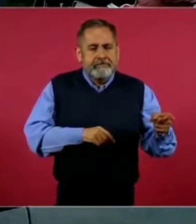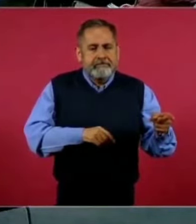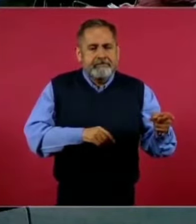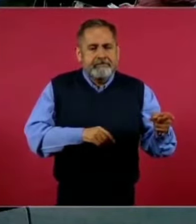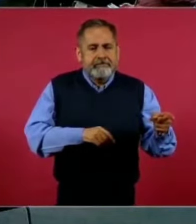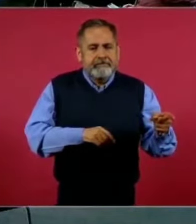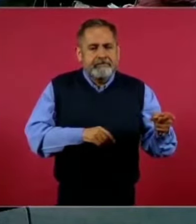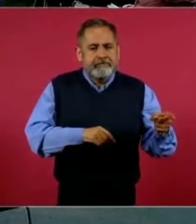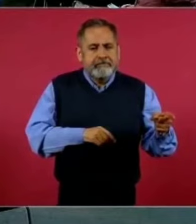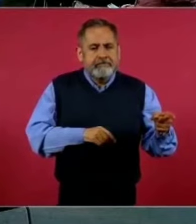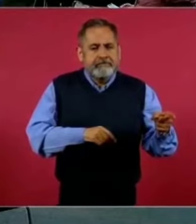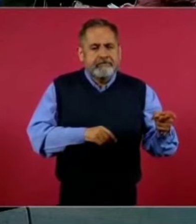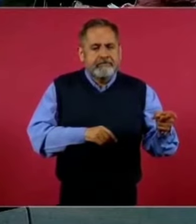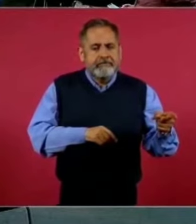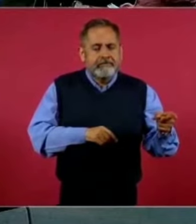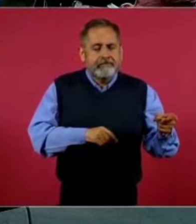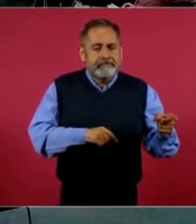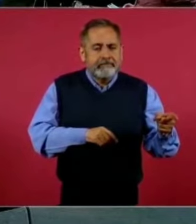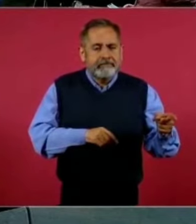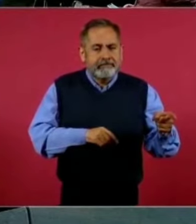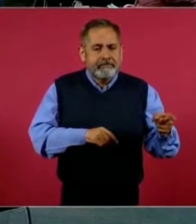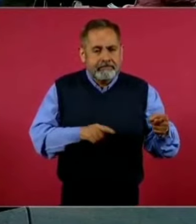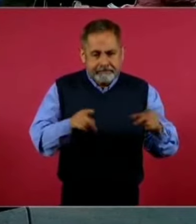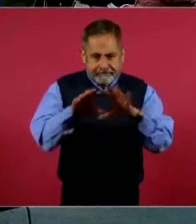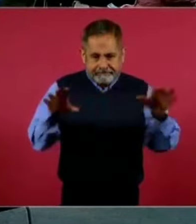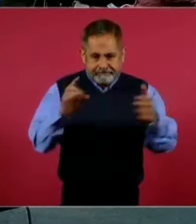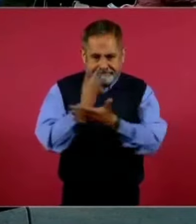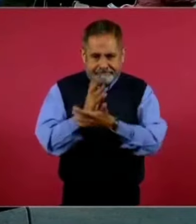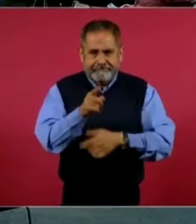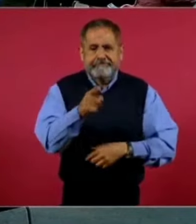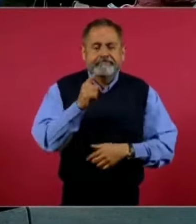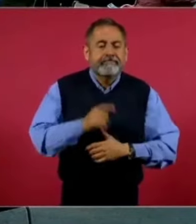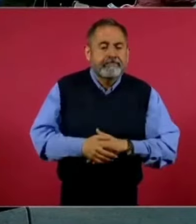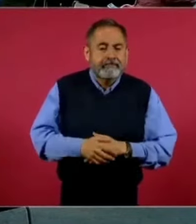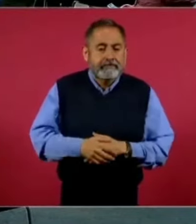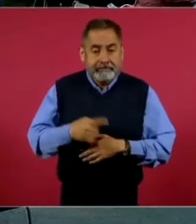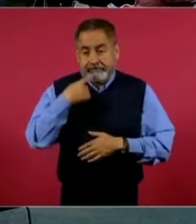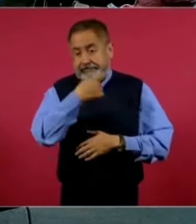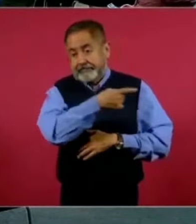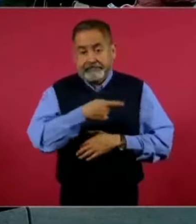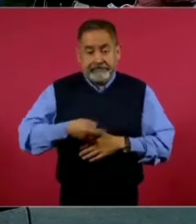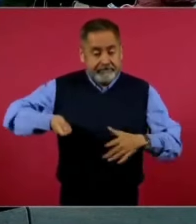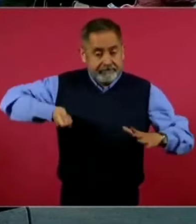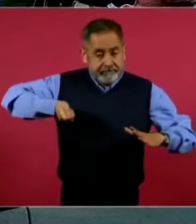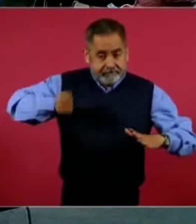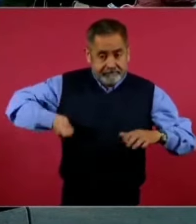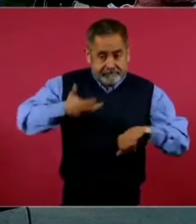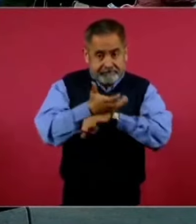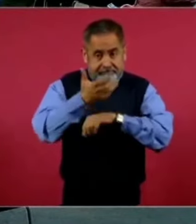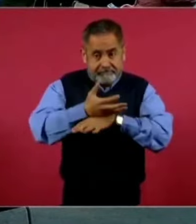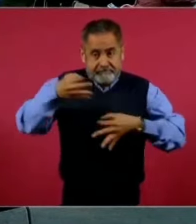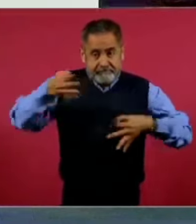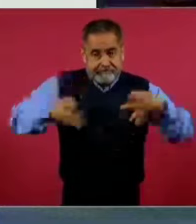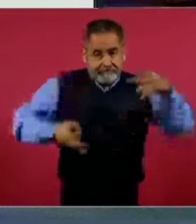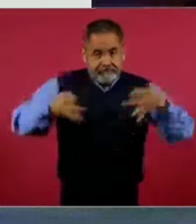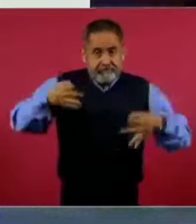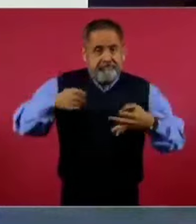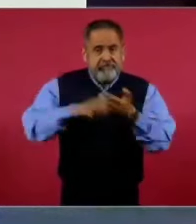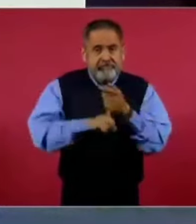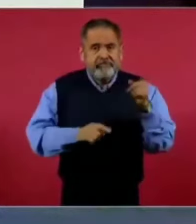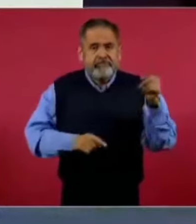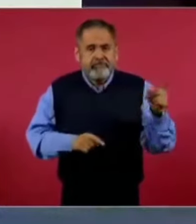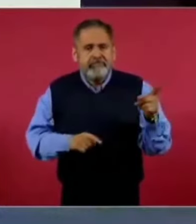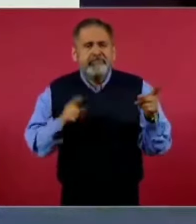Anabel Ah aquí está la corte que es la corte